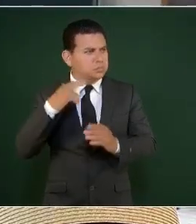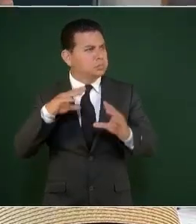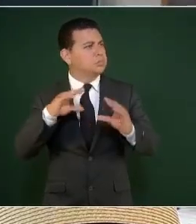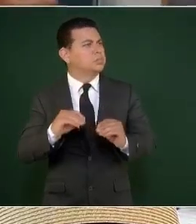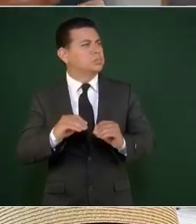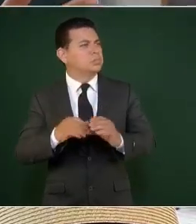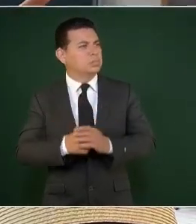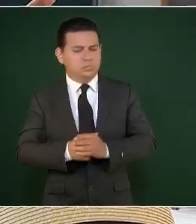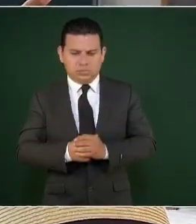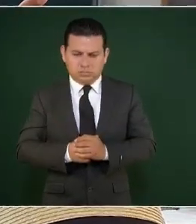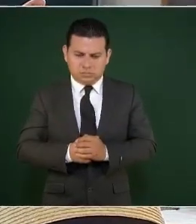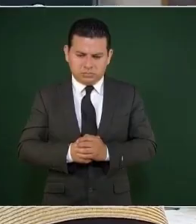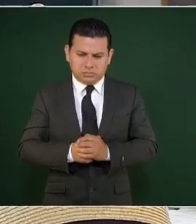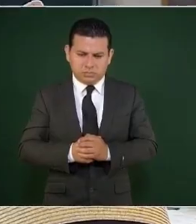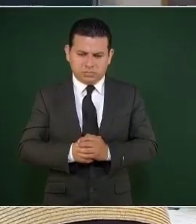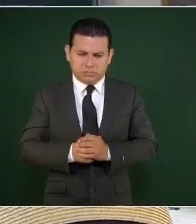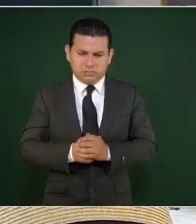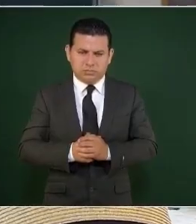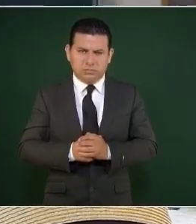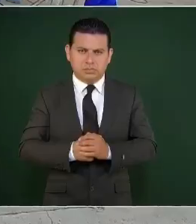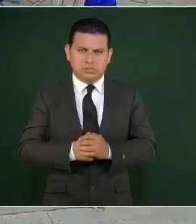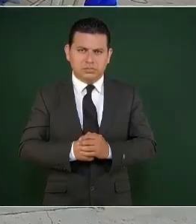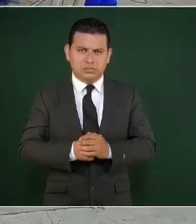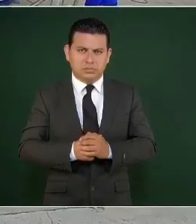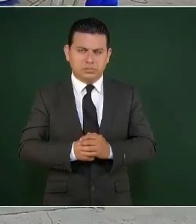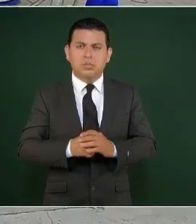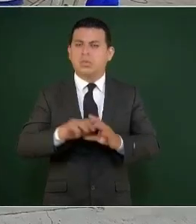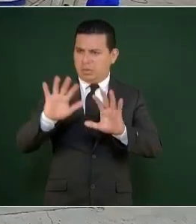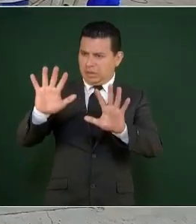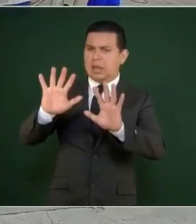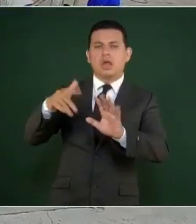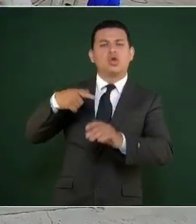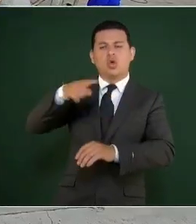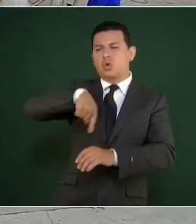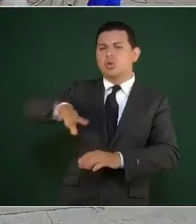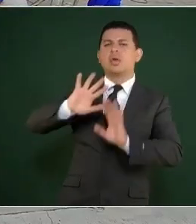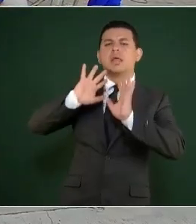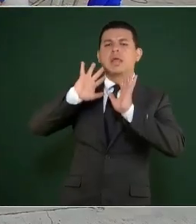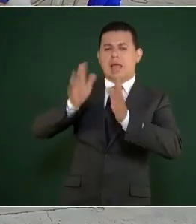afectados. ¿Cuándo sería esa entrega? Ya vamos a entregar.